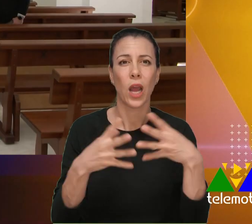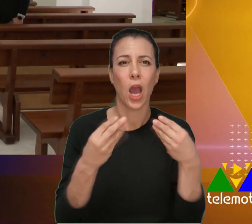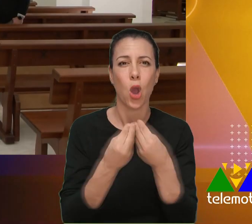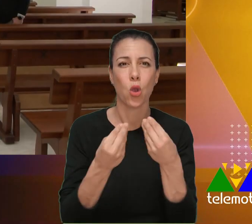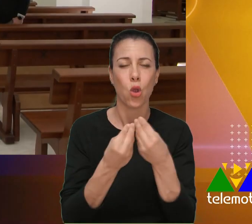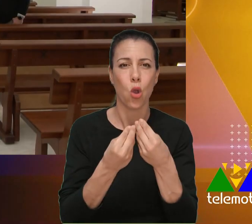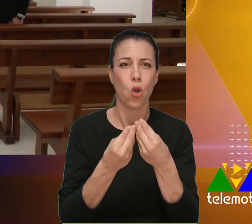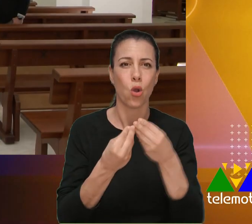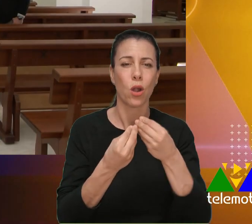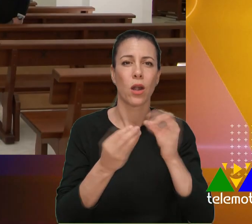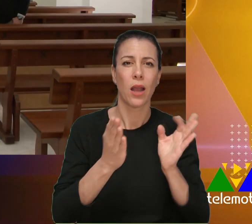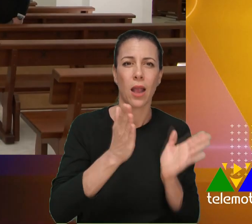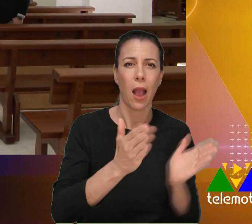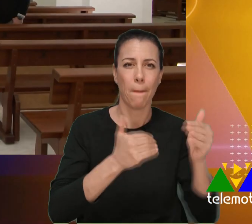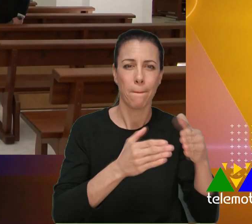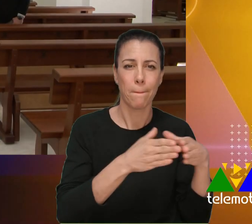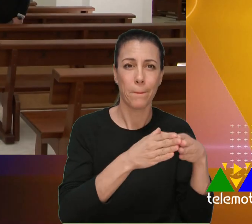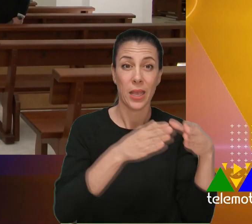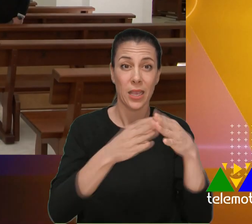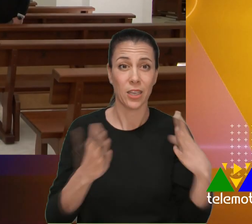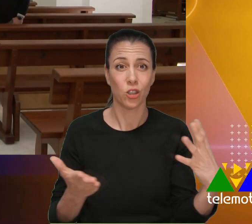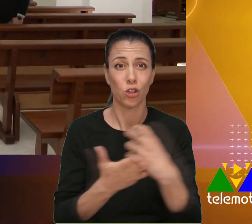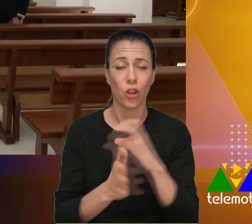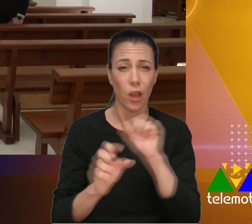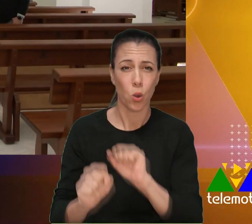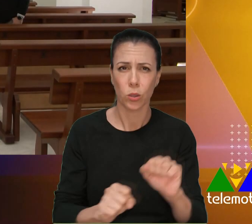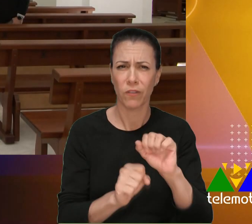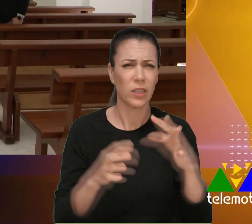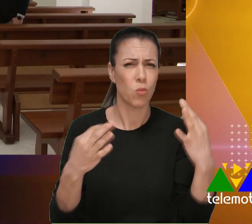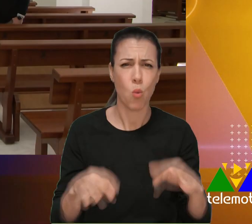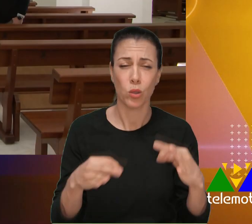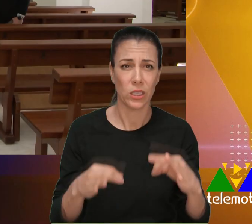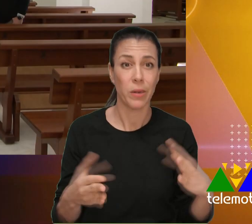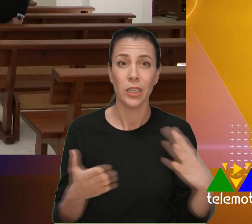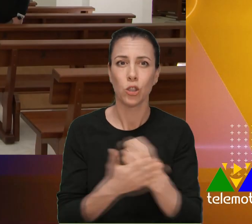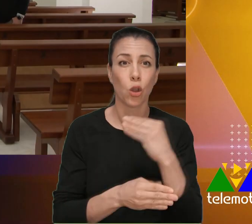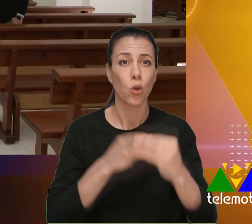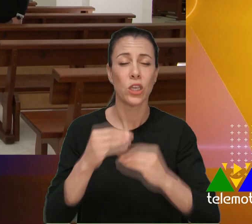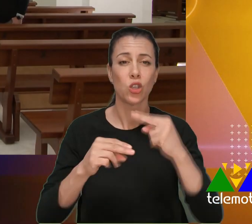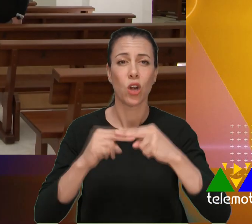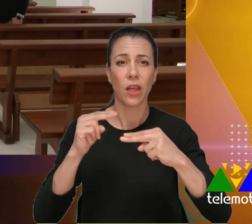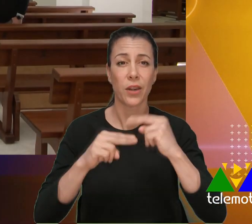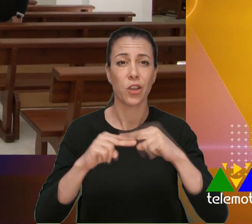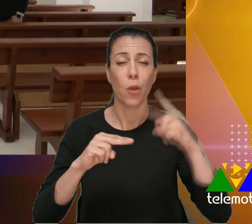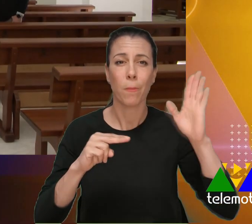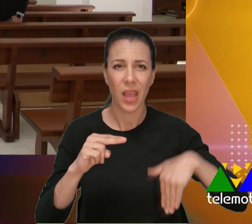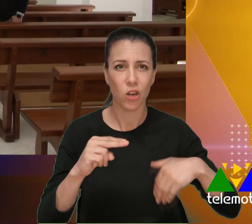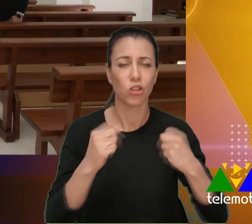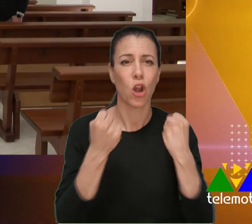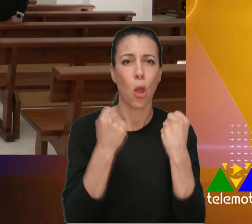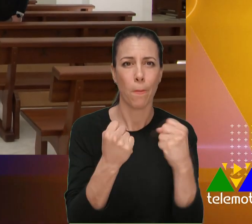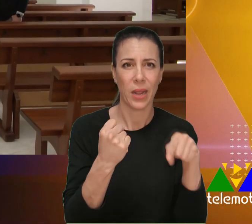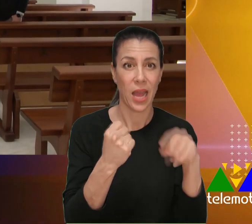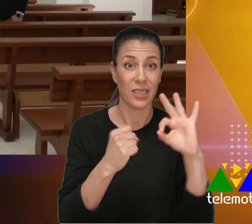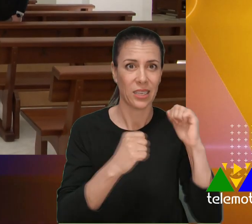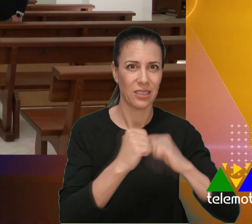entre contrafuertes, y es muy simple la estructura. Todo está hecho de ladrillo, excepto estos pilares que son